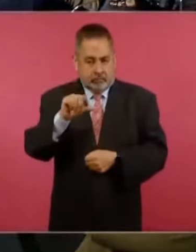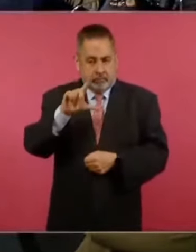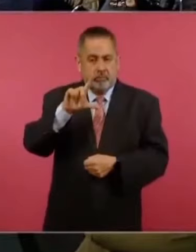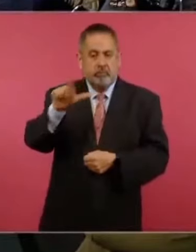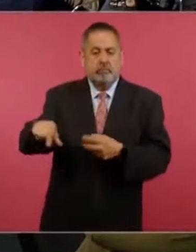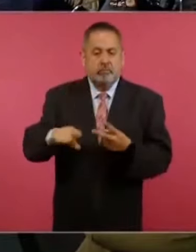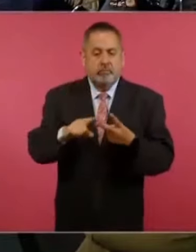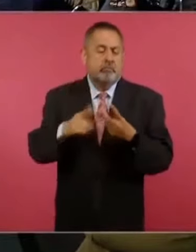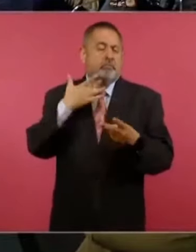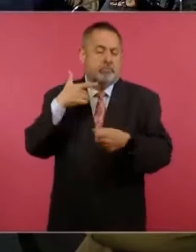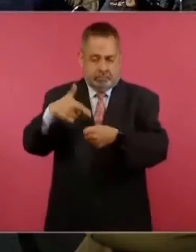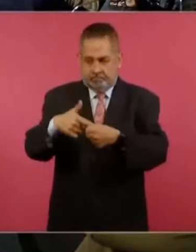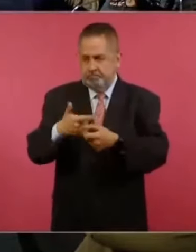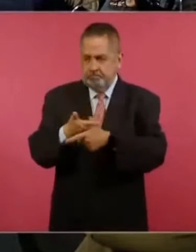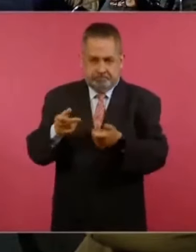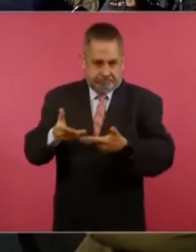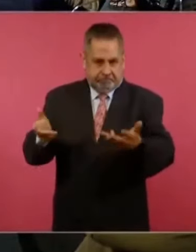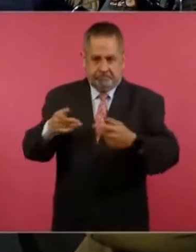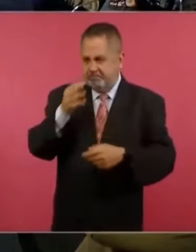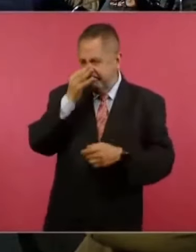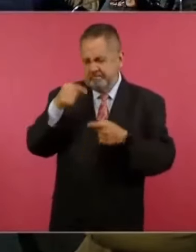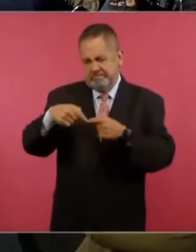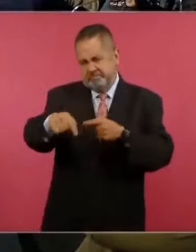gasolinas, pero ya pronto.